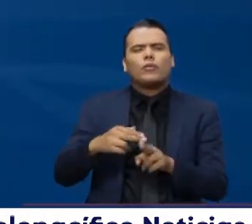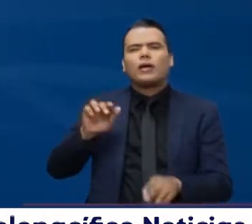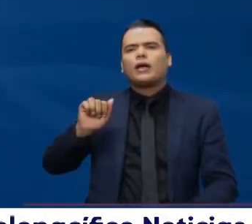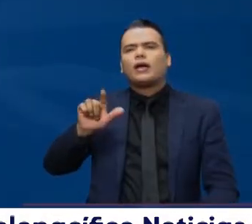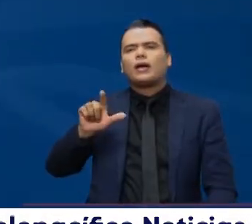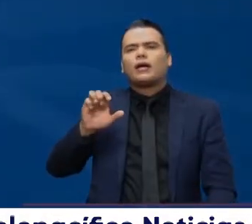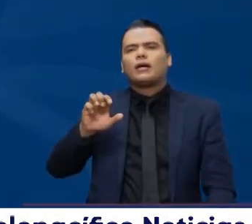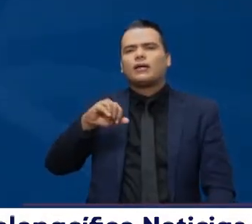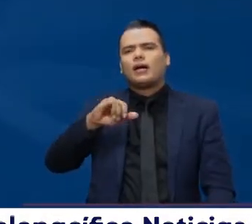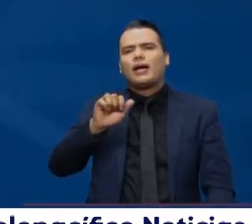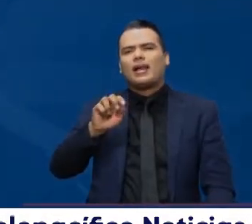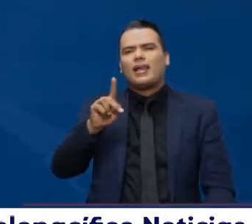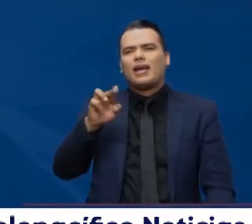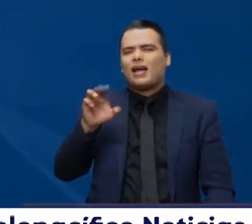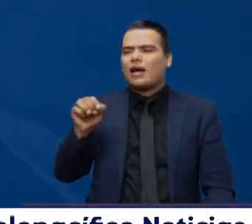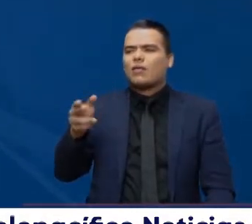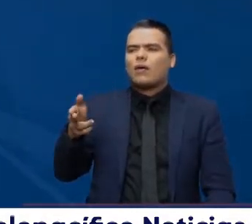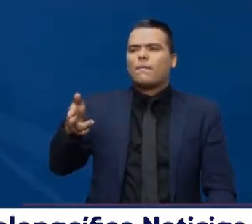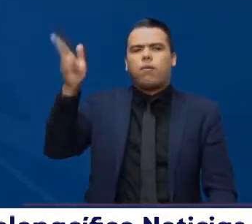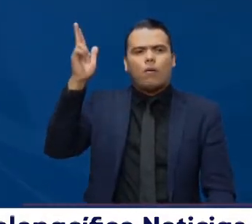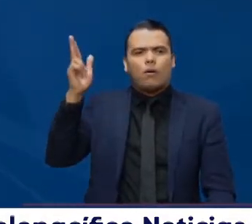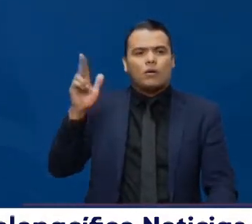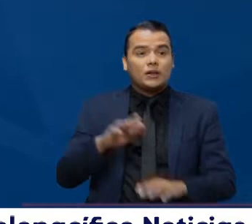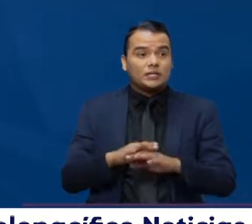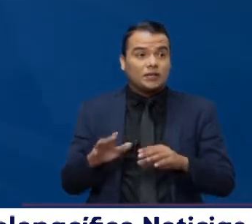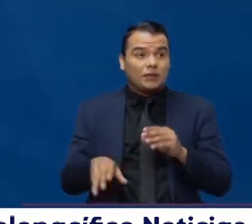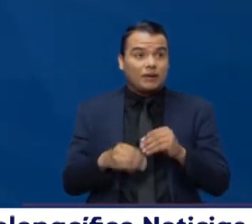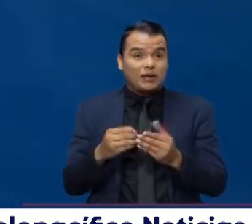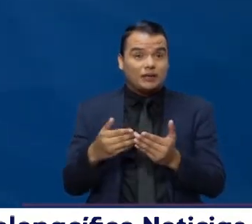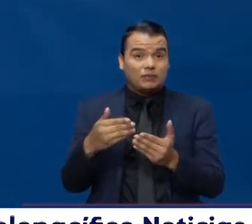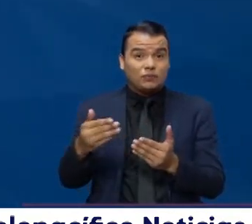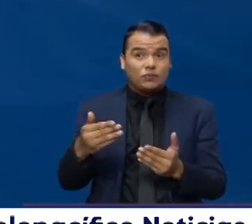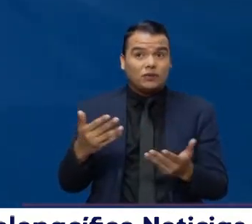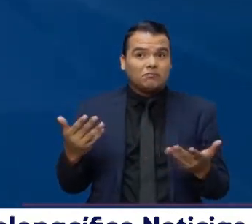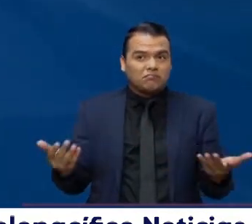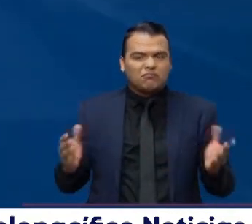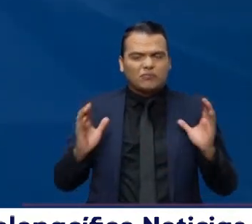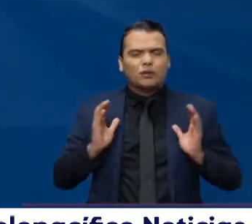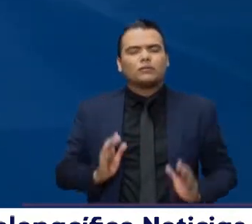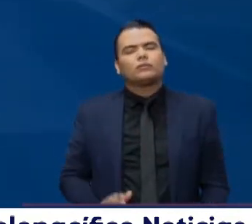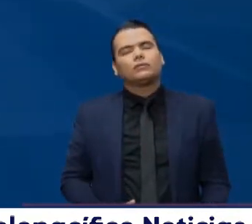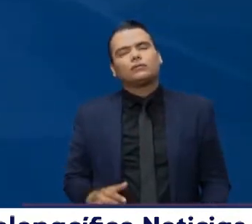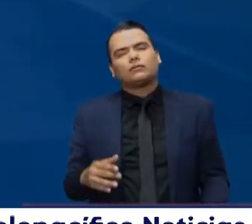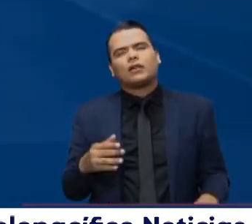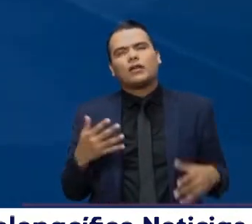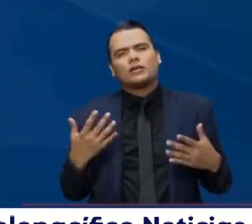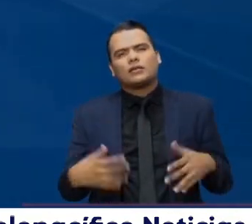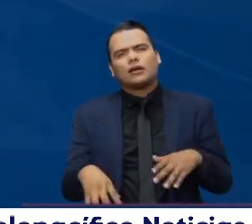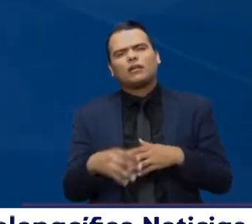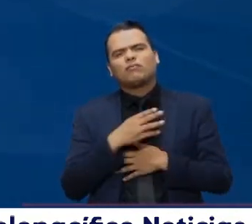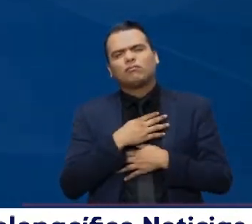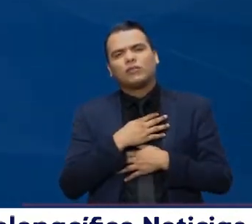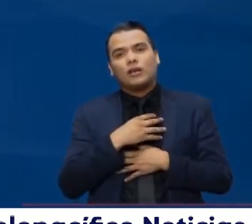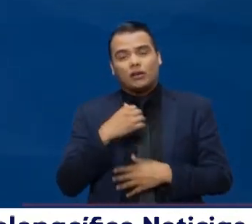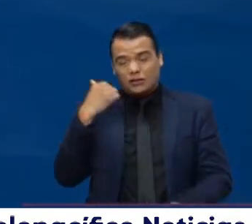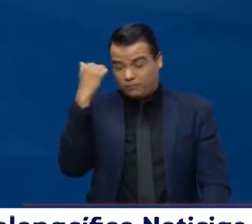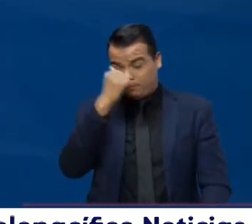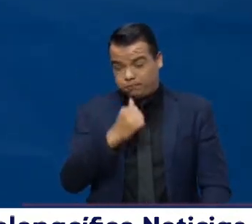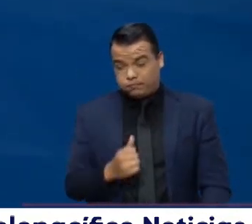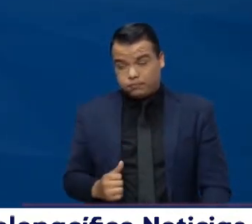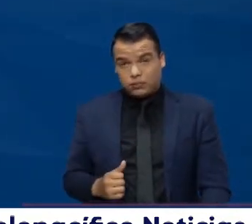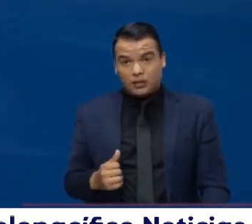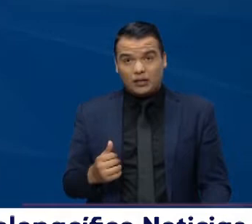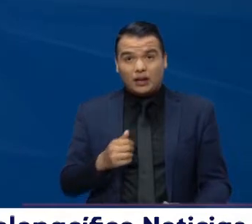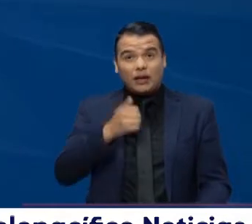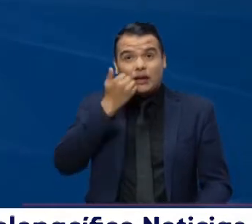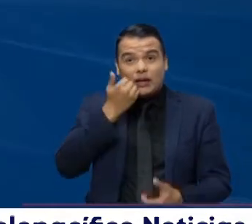Alejandro Hernández, junto con otras personas, rociaron a la víctima con gasolina por todo el cuerpo y le